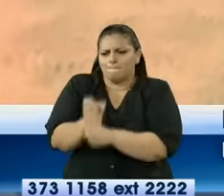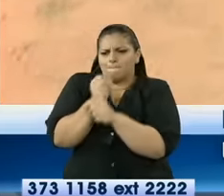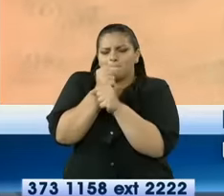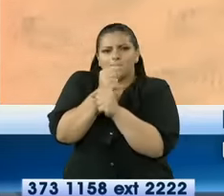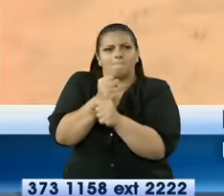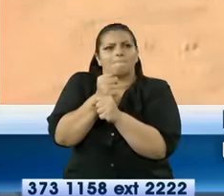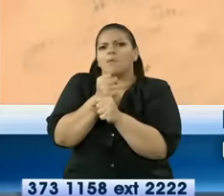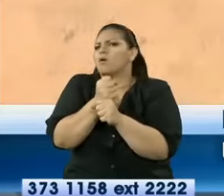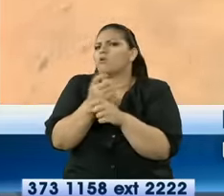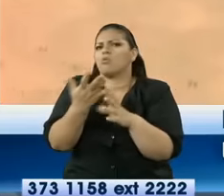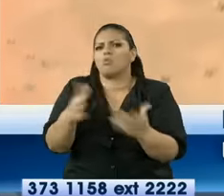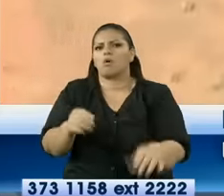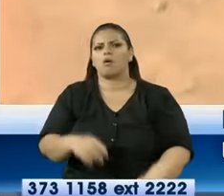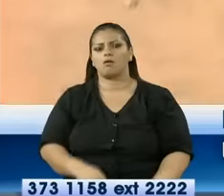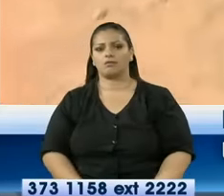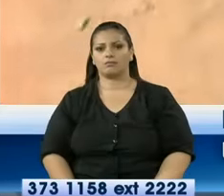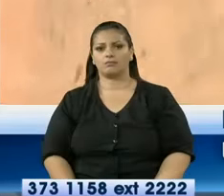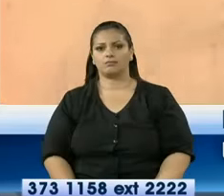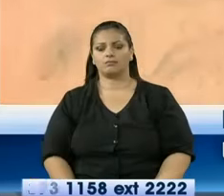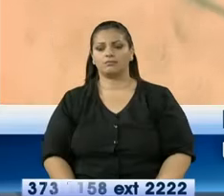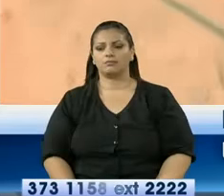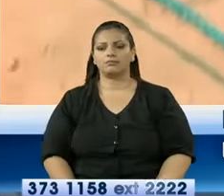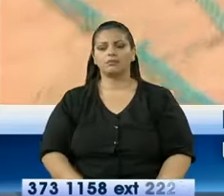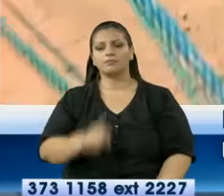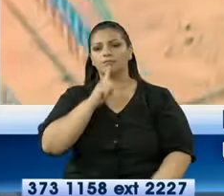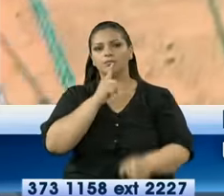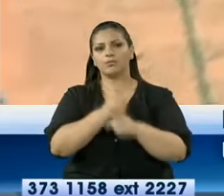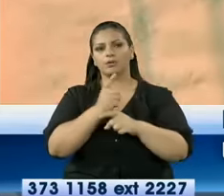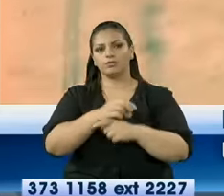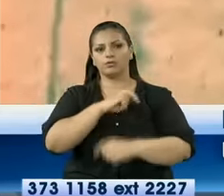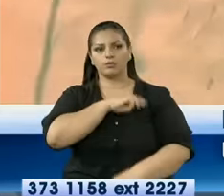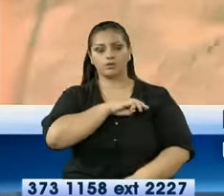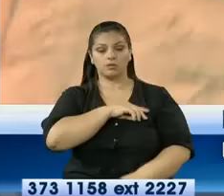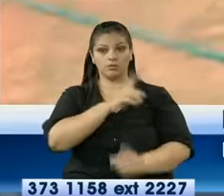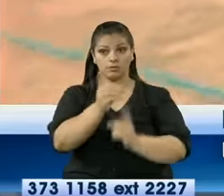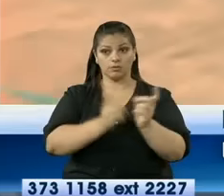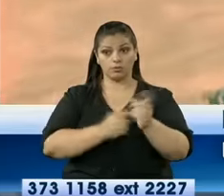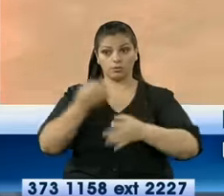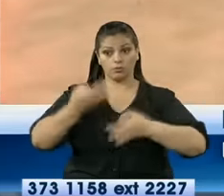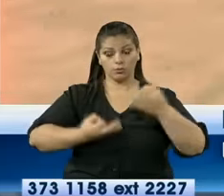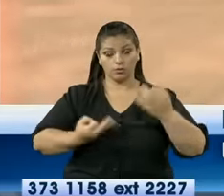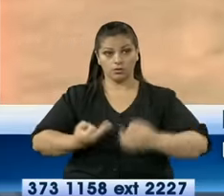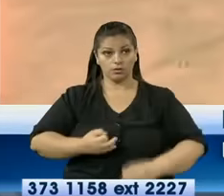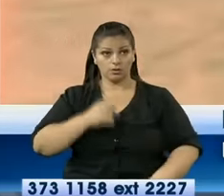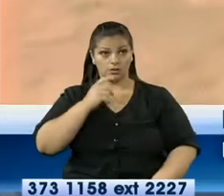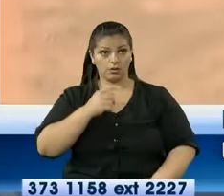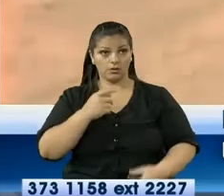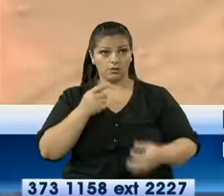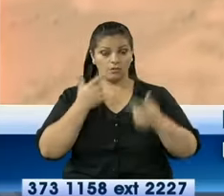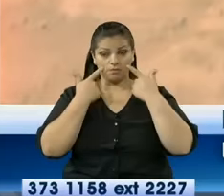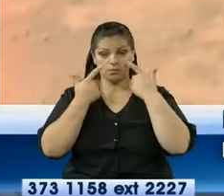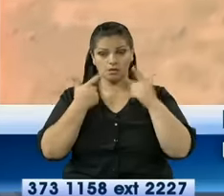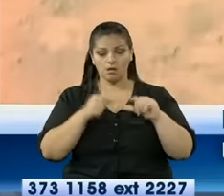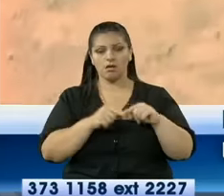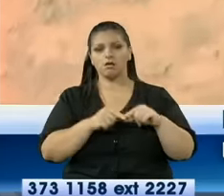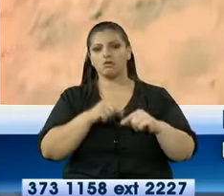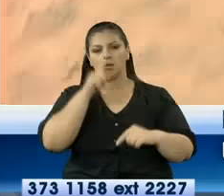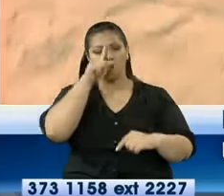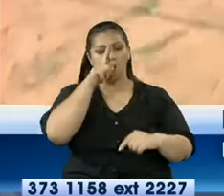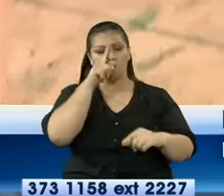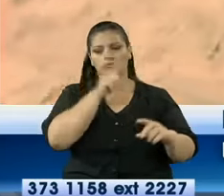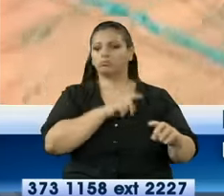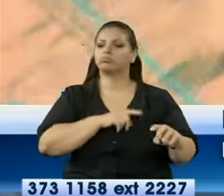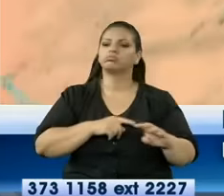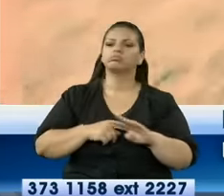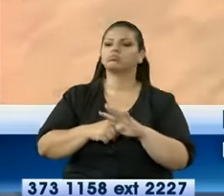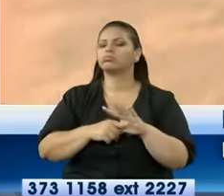parasol. Por eso el personal de justicia y vigilancia, al detectar que se están poniendo de manera violenta, hemos procedido una parte al